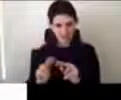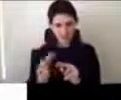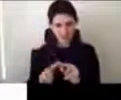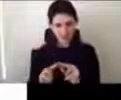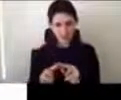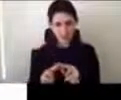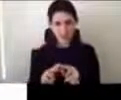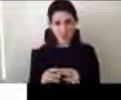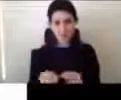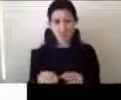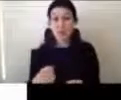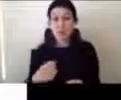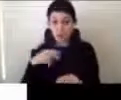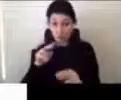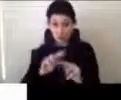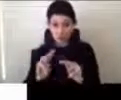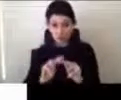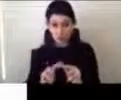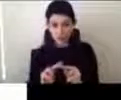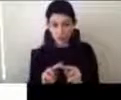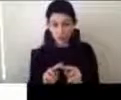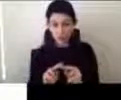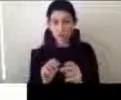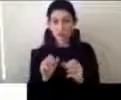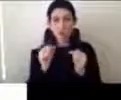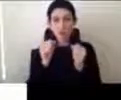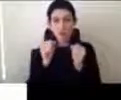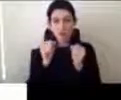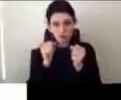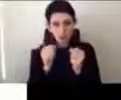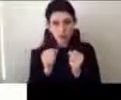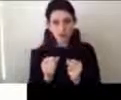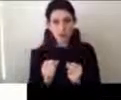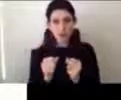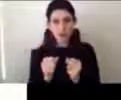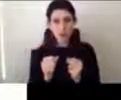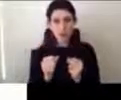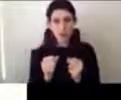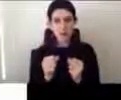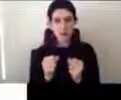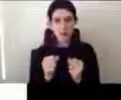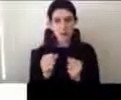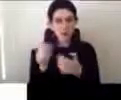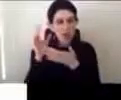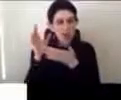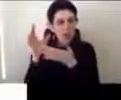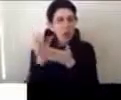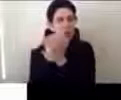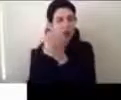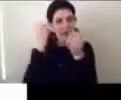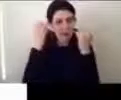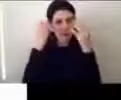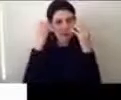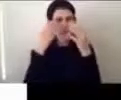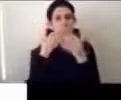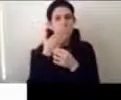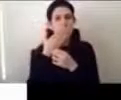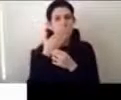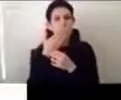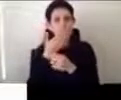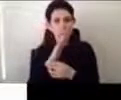yo hago, puedo hacer mejor, puedo asentar mejor, puedo lograr un aprendizaje más